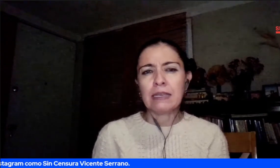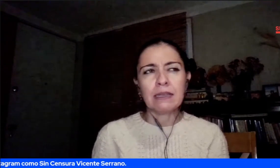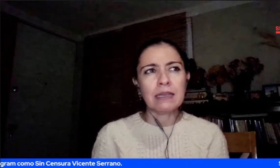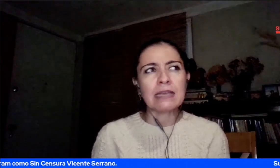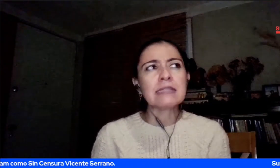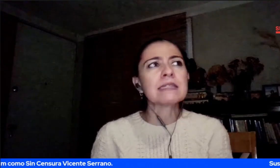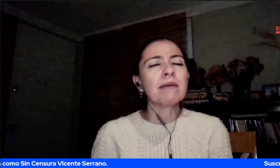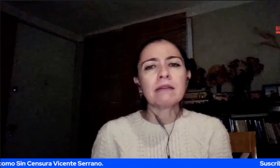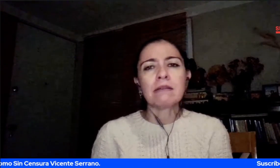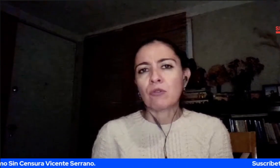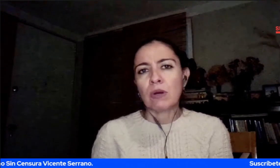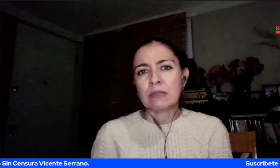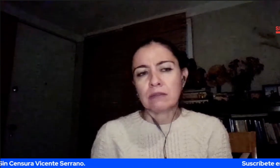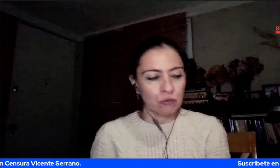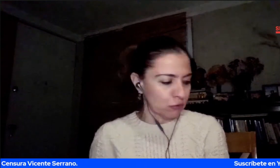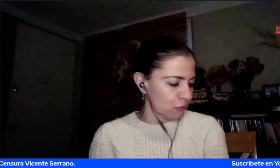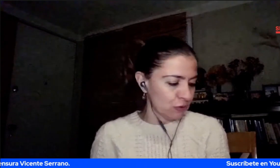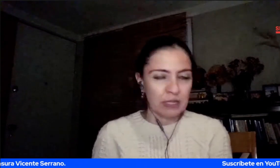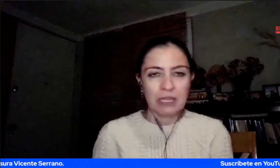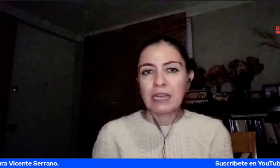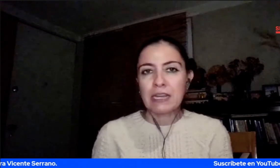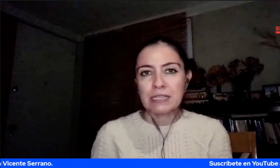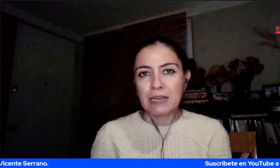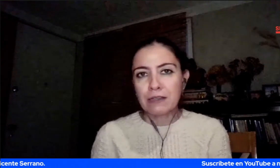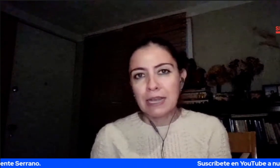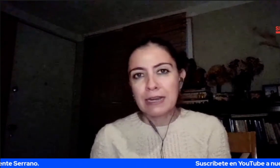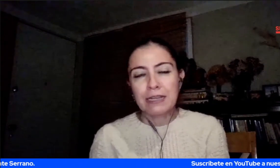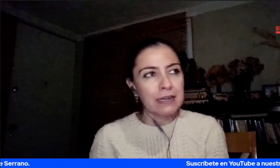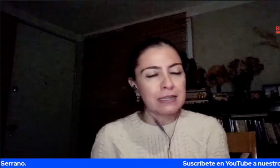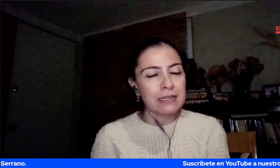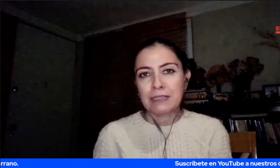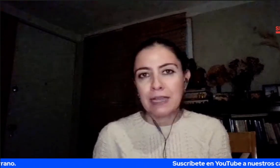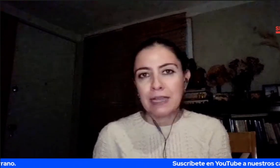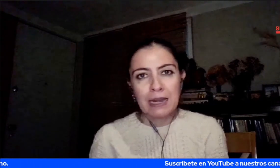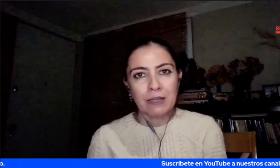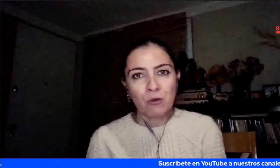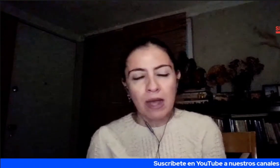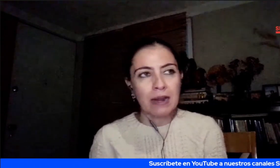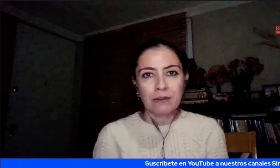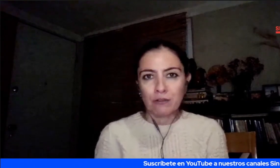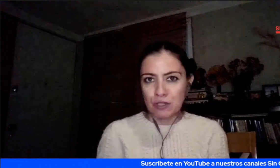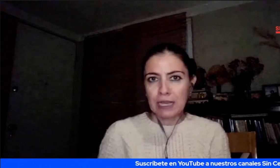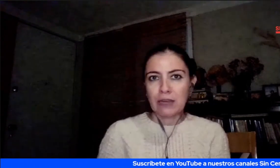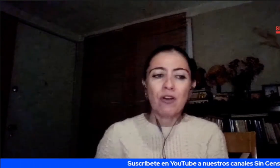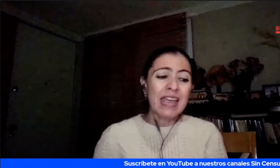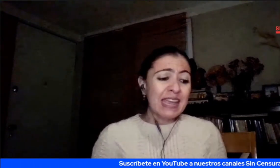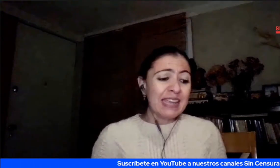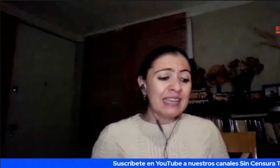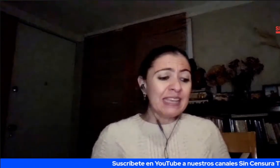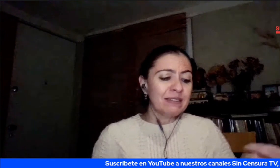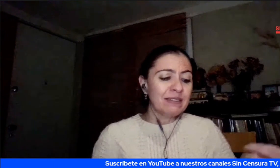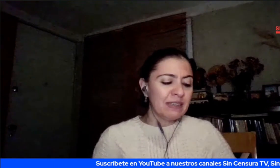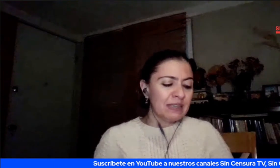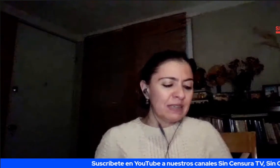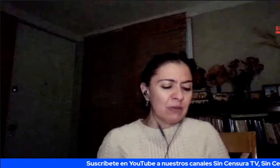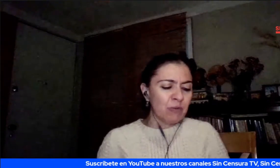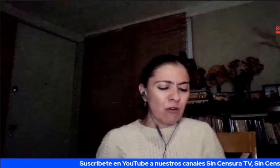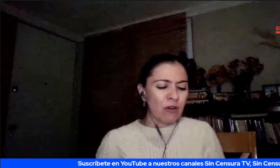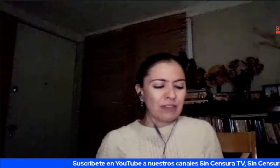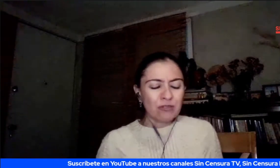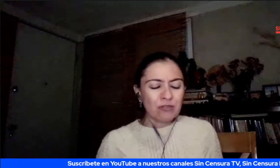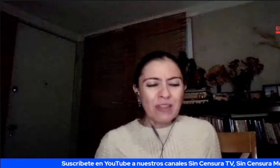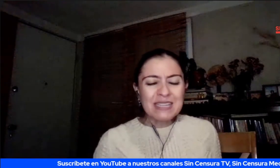y ahí estaban cuantos quieres, Salinas y tal y cual y no sé quién, ¿no? Y